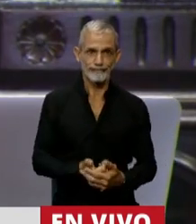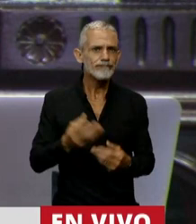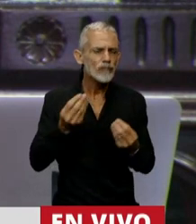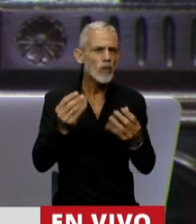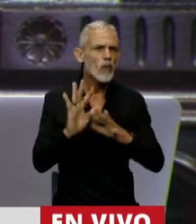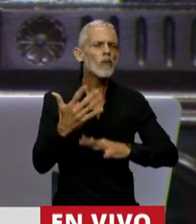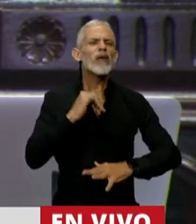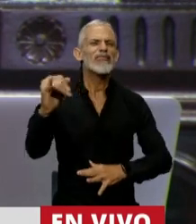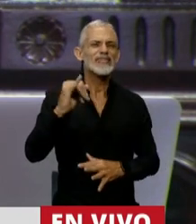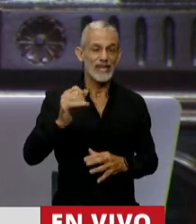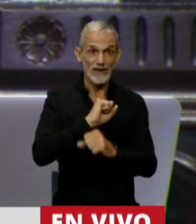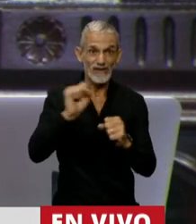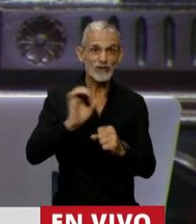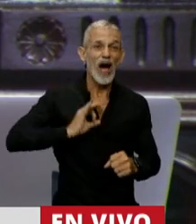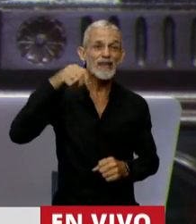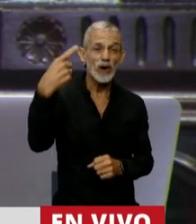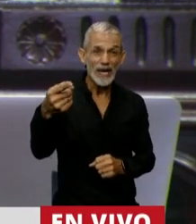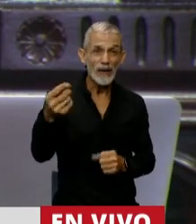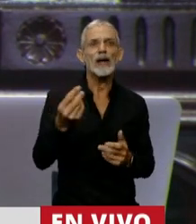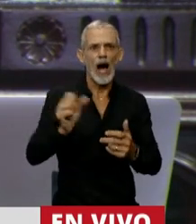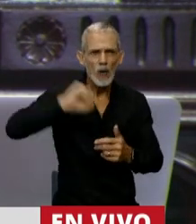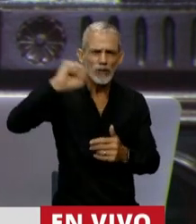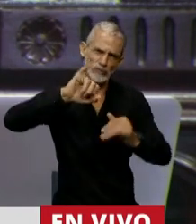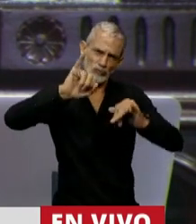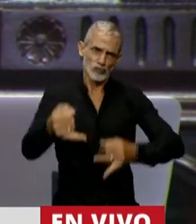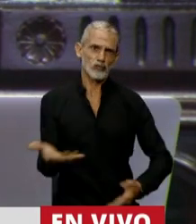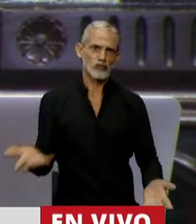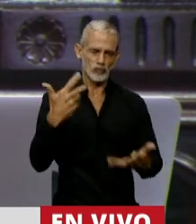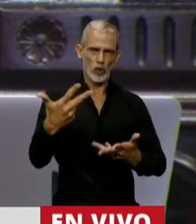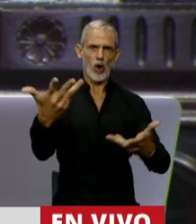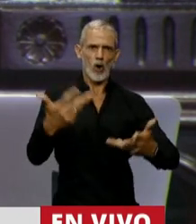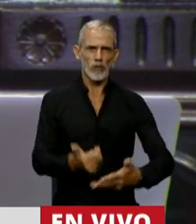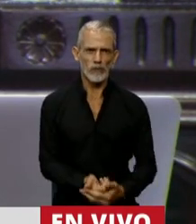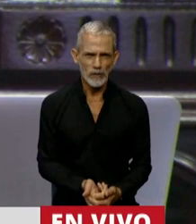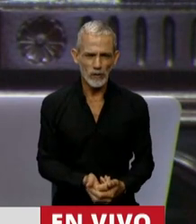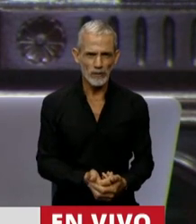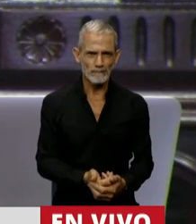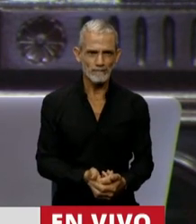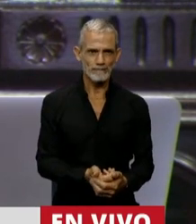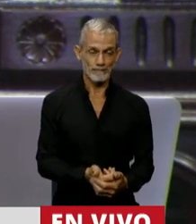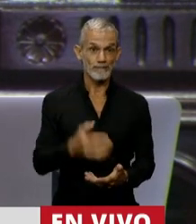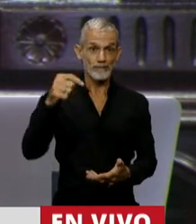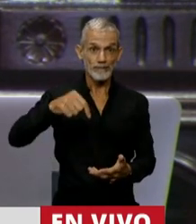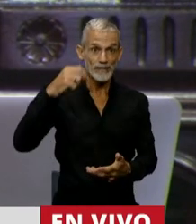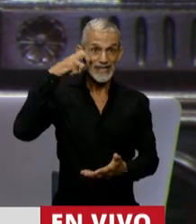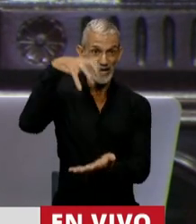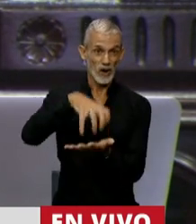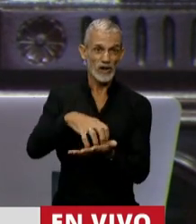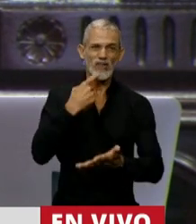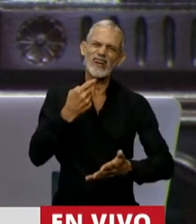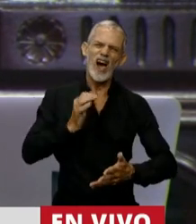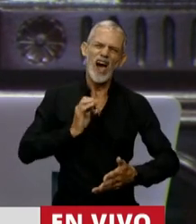¿Cómo podemos decir que la inflación el año que viene no va a aumentar, como se puso en duda en este